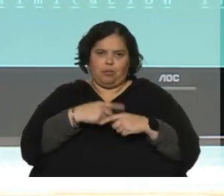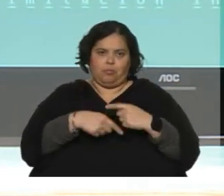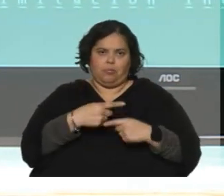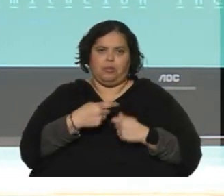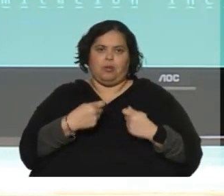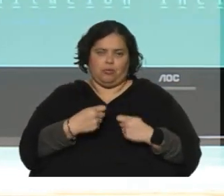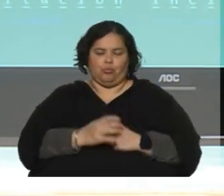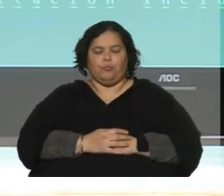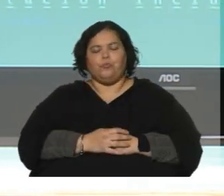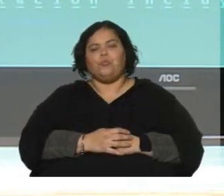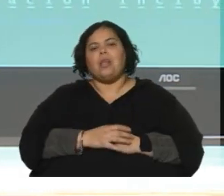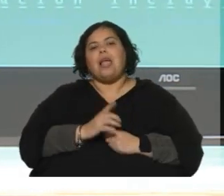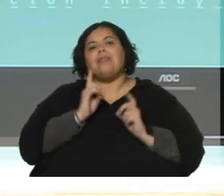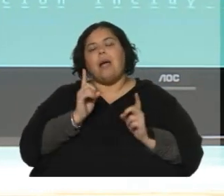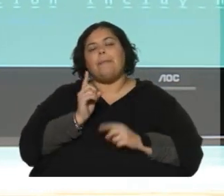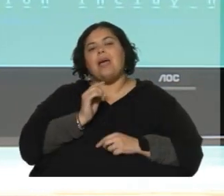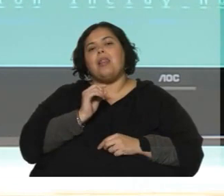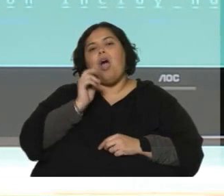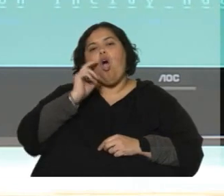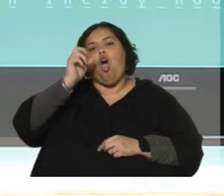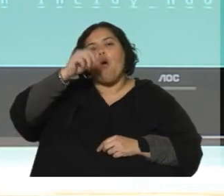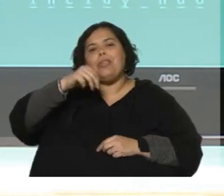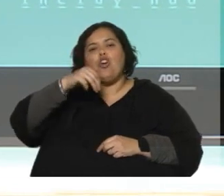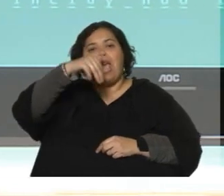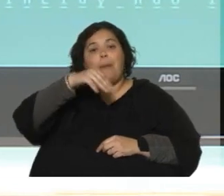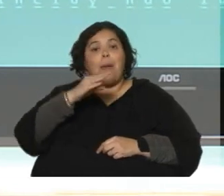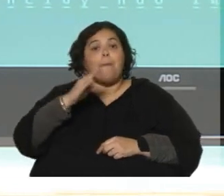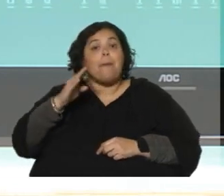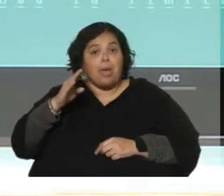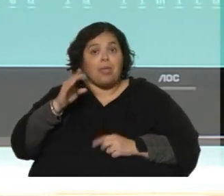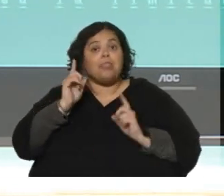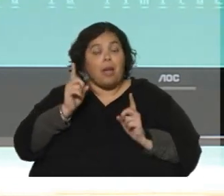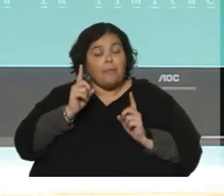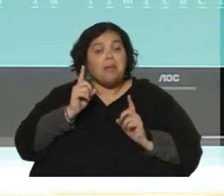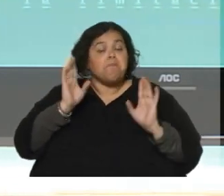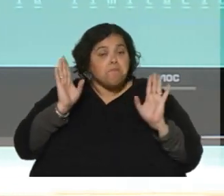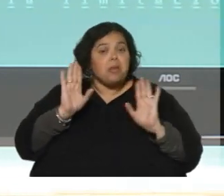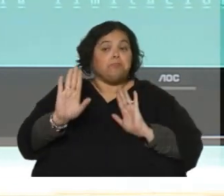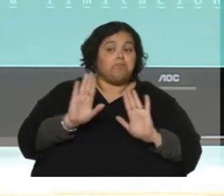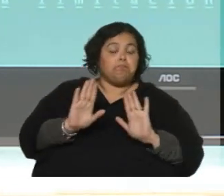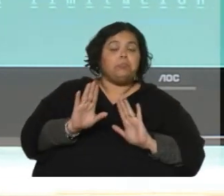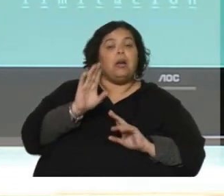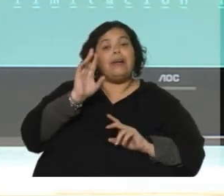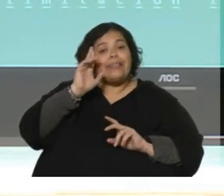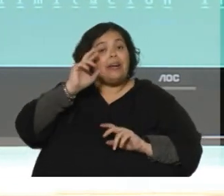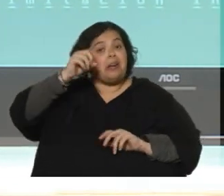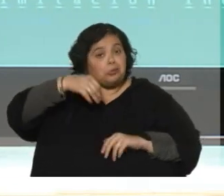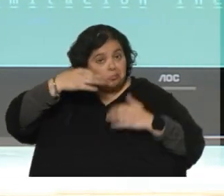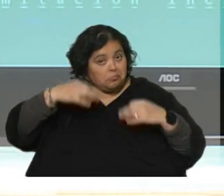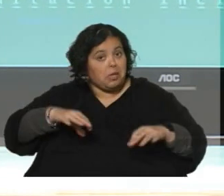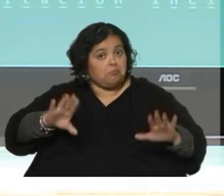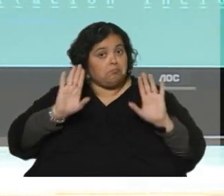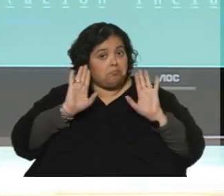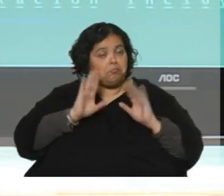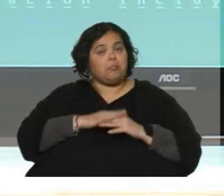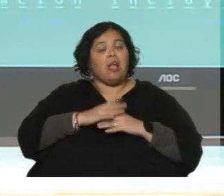la postura del mpp es una postura cautelosa razonable distinta en alguna ocasión ya se